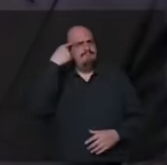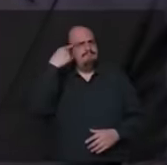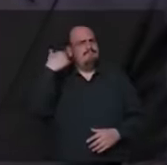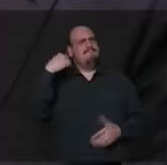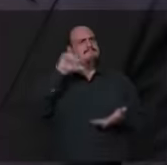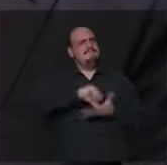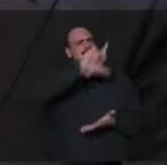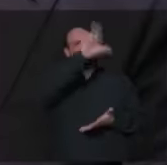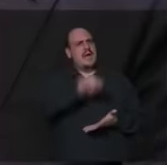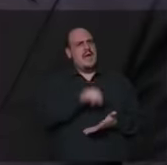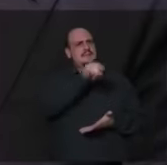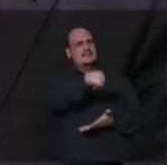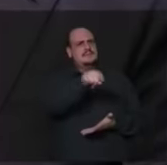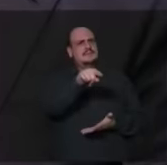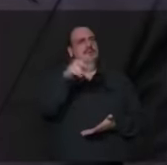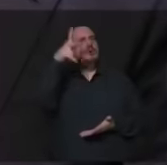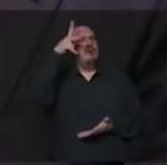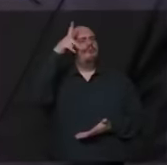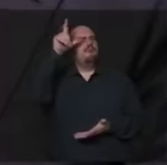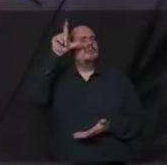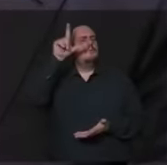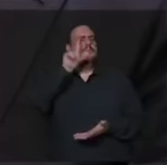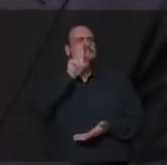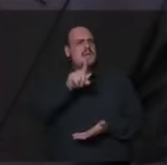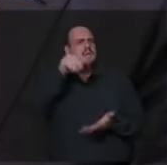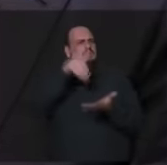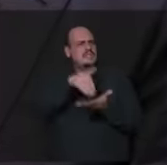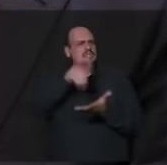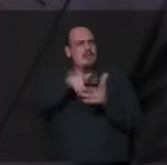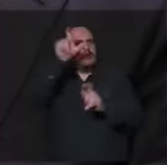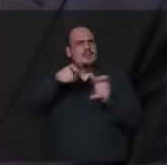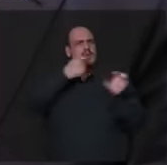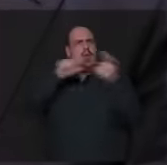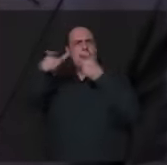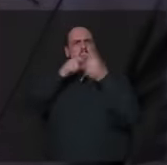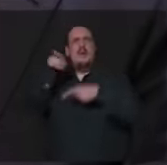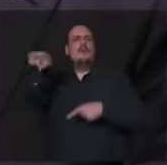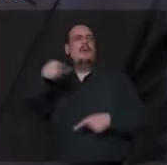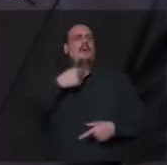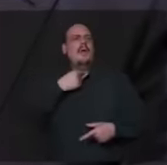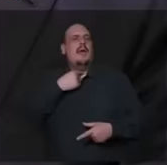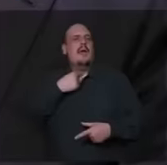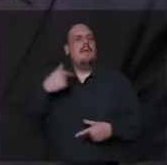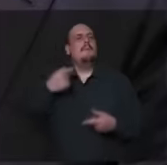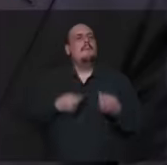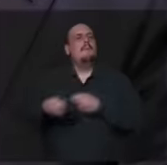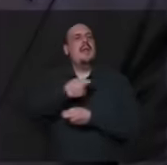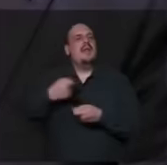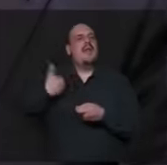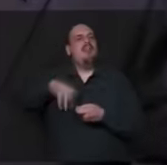piensa exportarle a 8.000 millones de seres humanos, vos pensás en un mercado interno bien cerradito para poder hacer negocios con tus